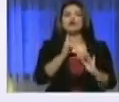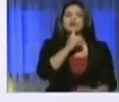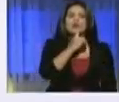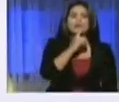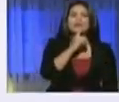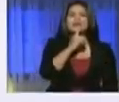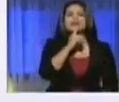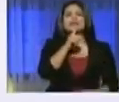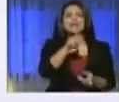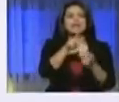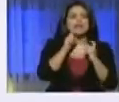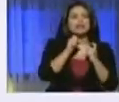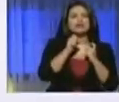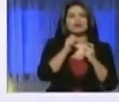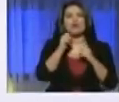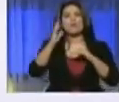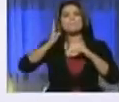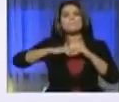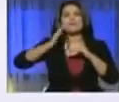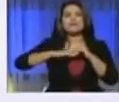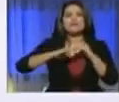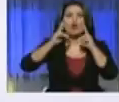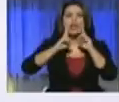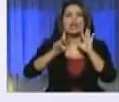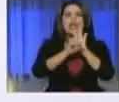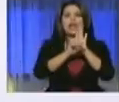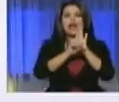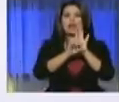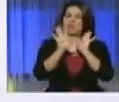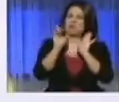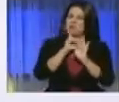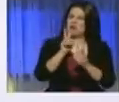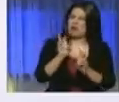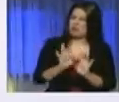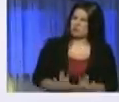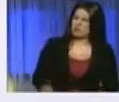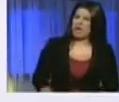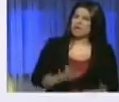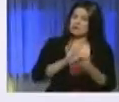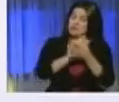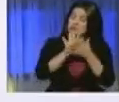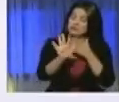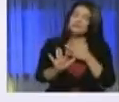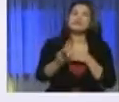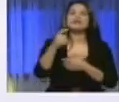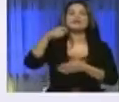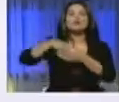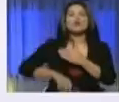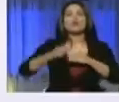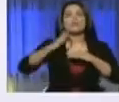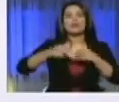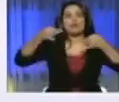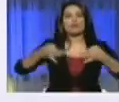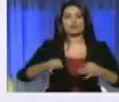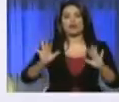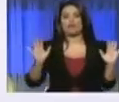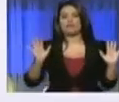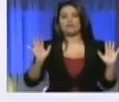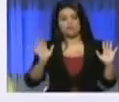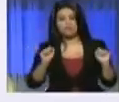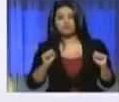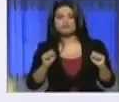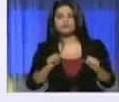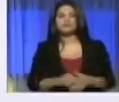raro. Ingreso mínimo legal. Bueno, porque es el ingreso legal. Correcto.